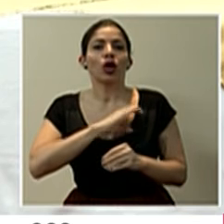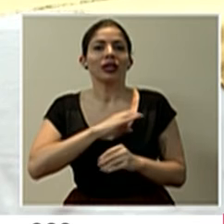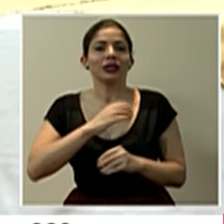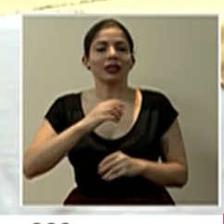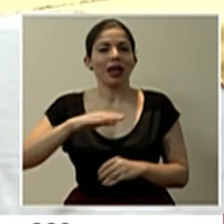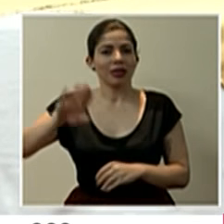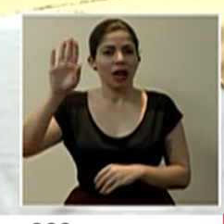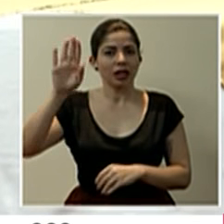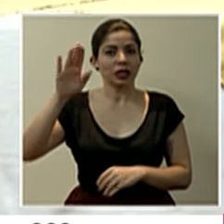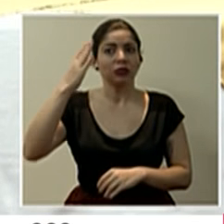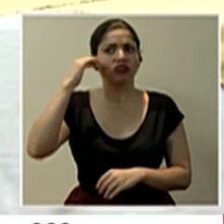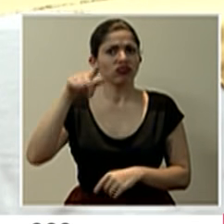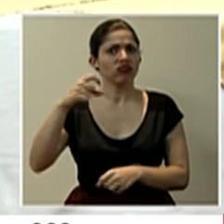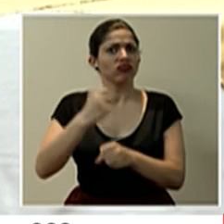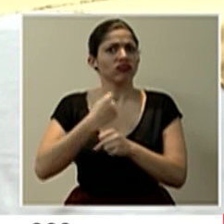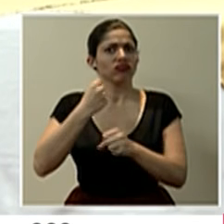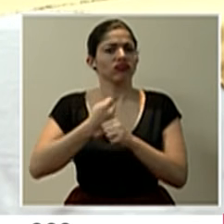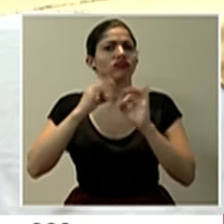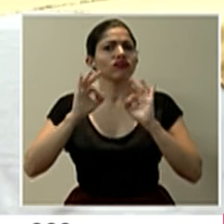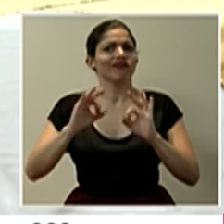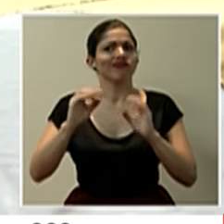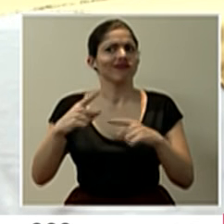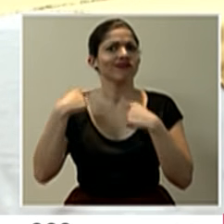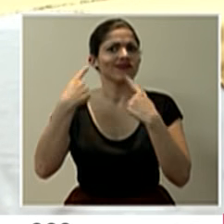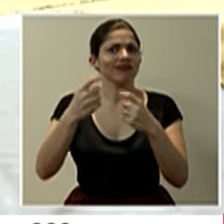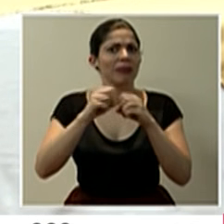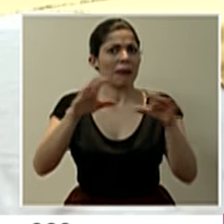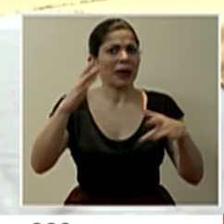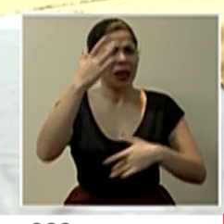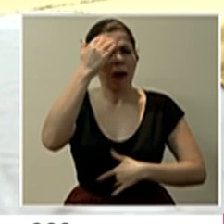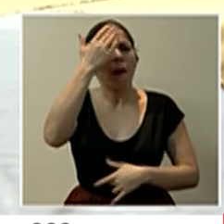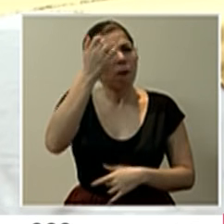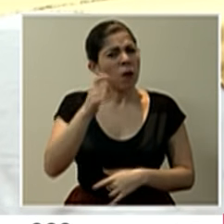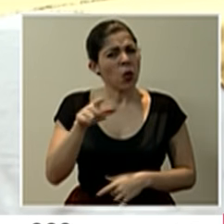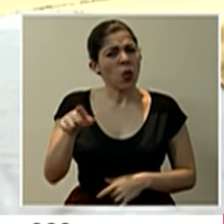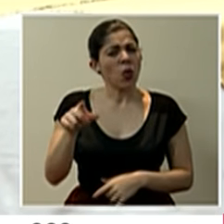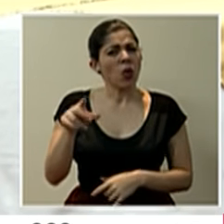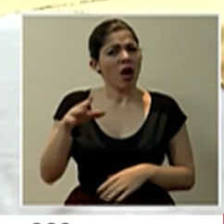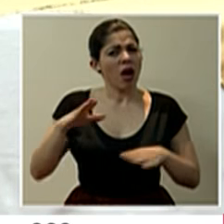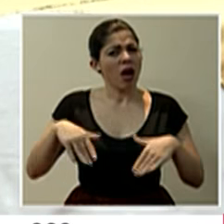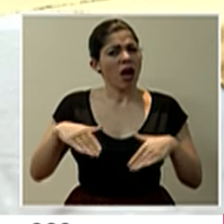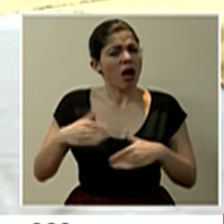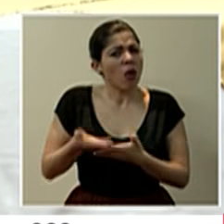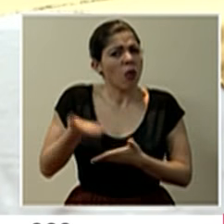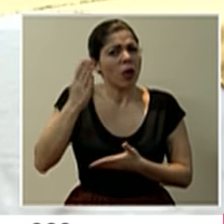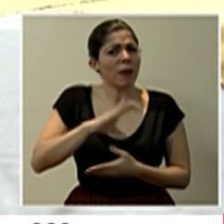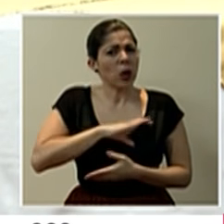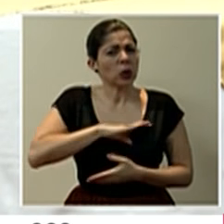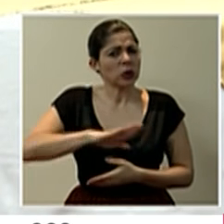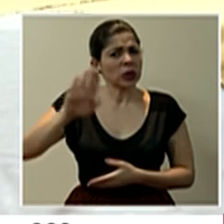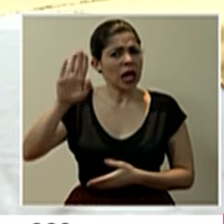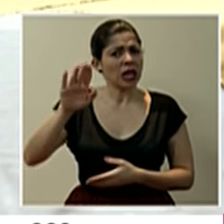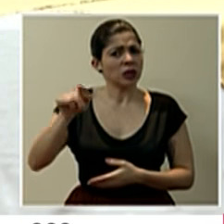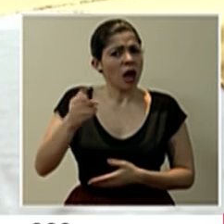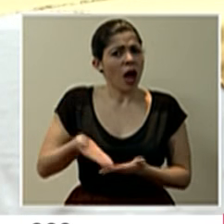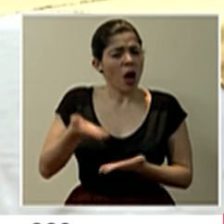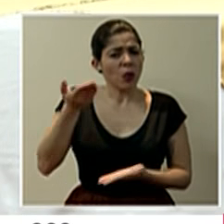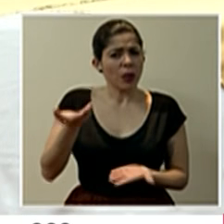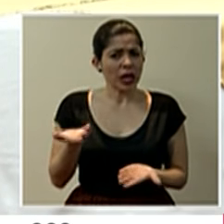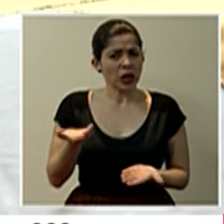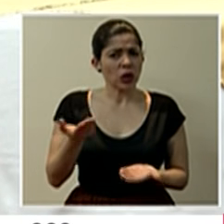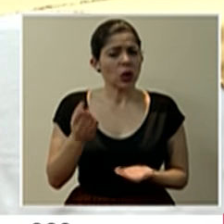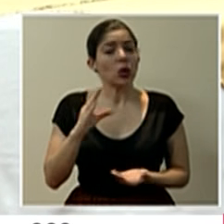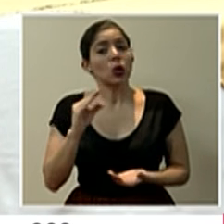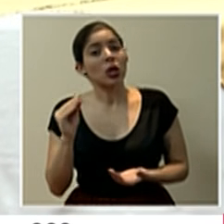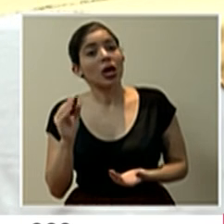que ha realizado muy bien su trabajo durante esta pandemia. ¿Por qué no se le ha realizado a la policía de tránsito ese aumento